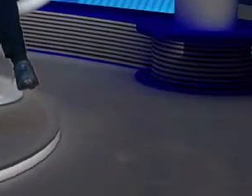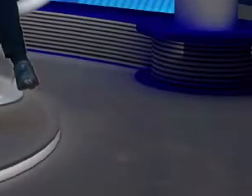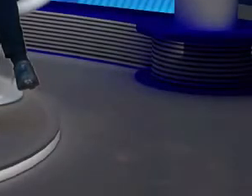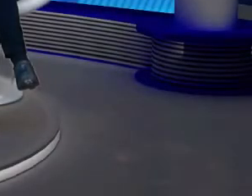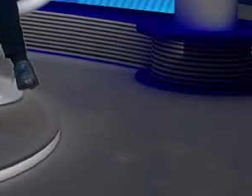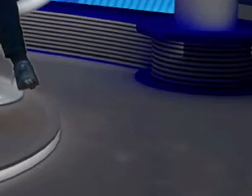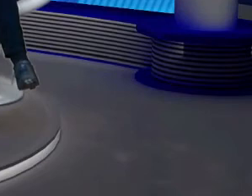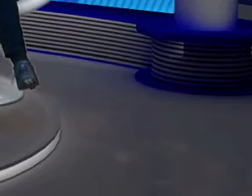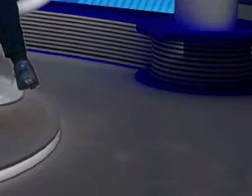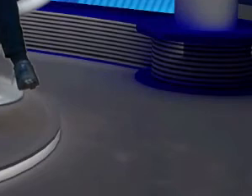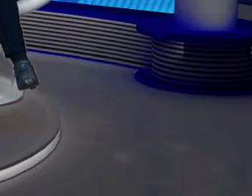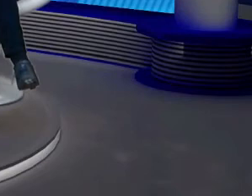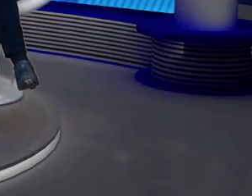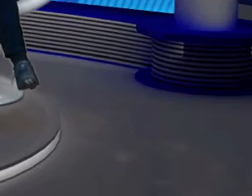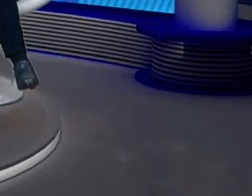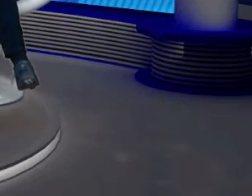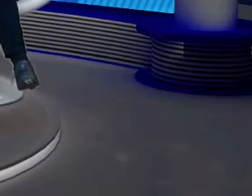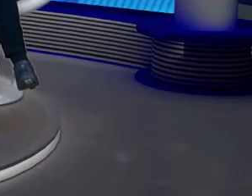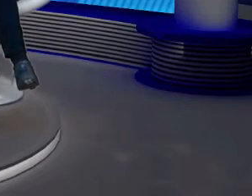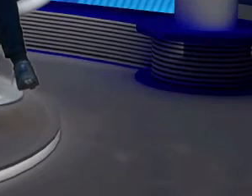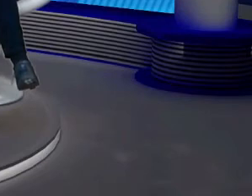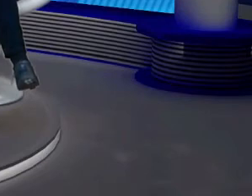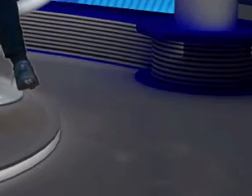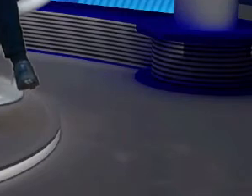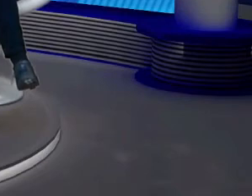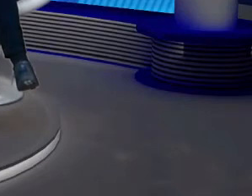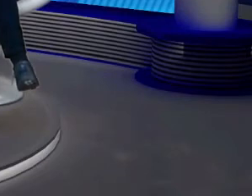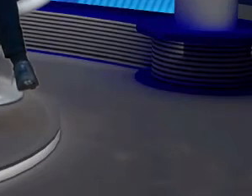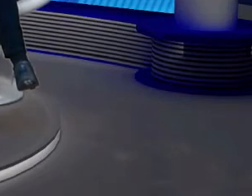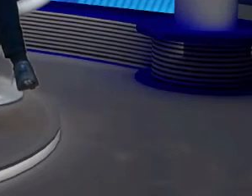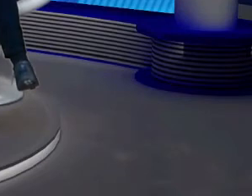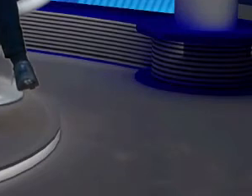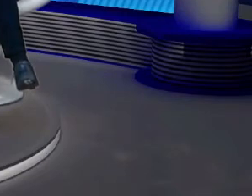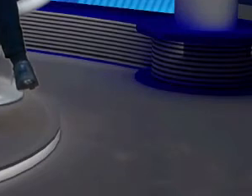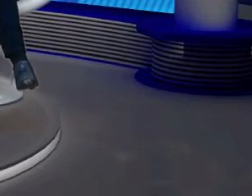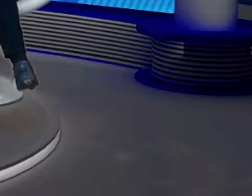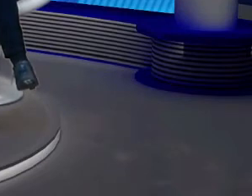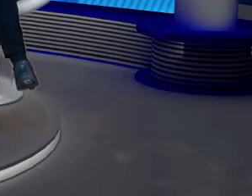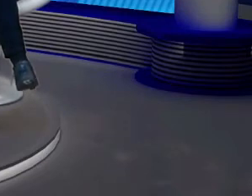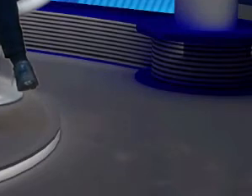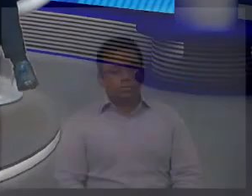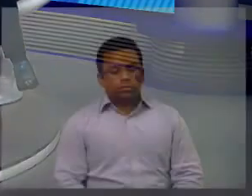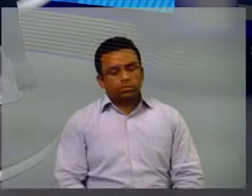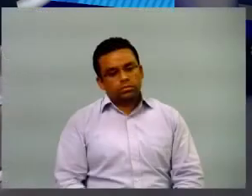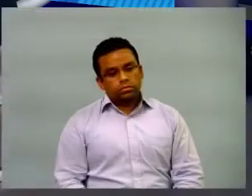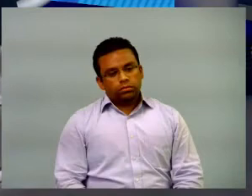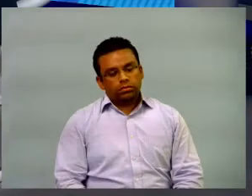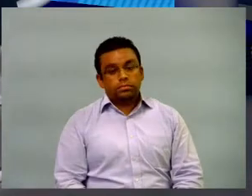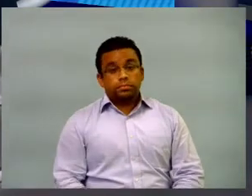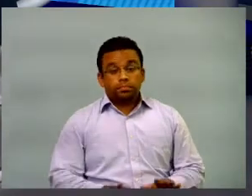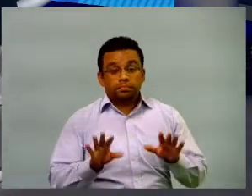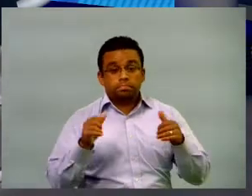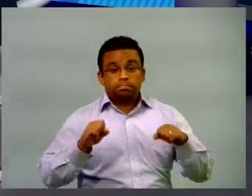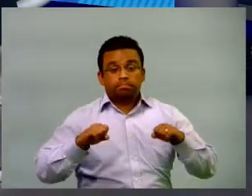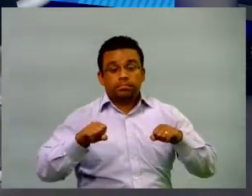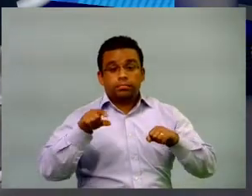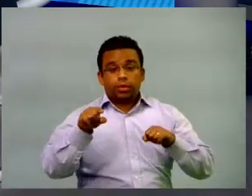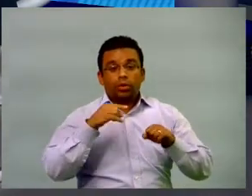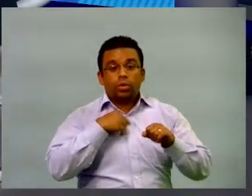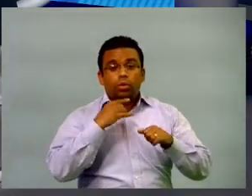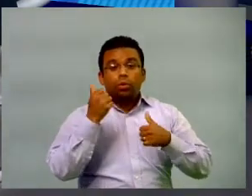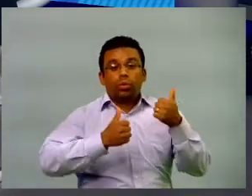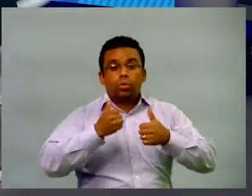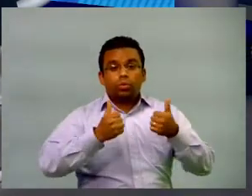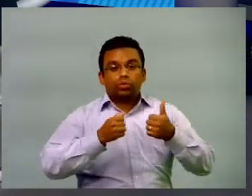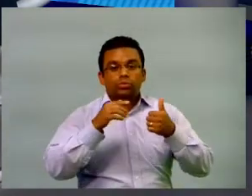Bueno, ya tenemos acá los resultados. Esta experiencia, uso de la red social, es el tercer finalista